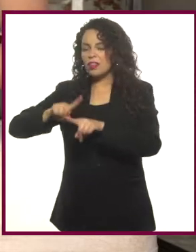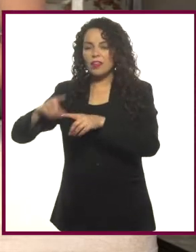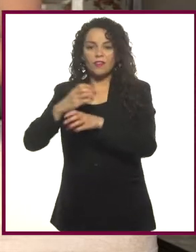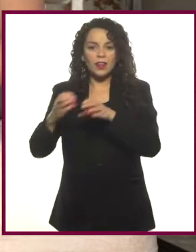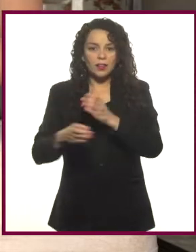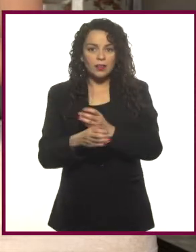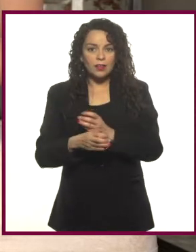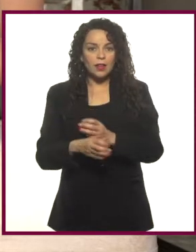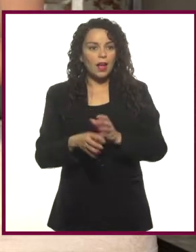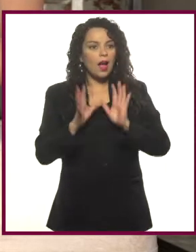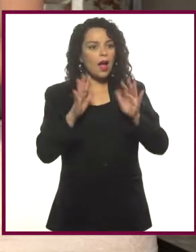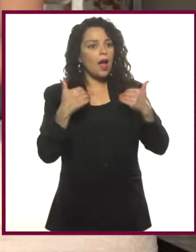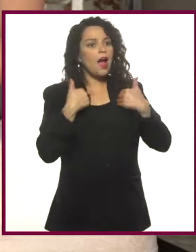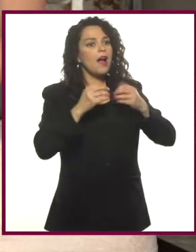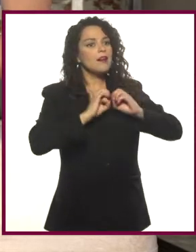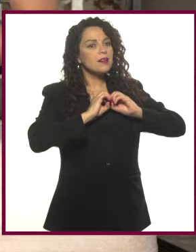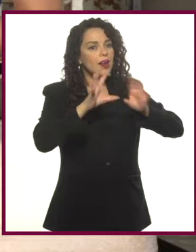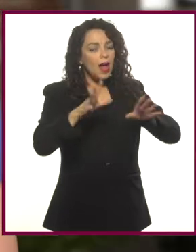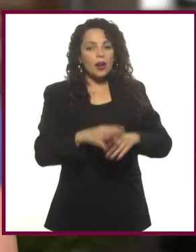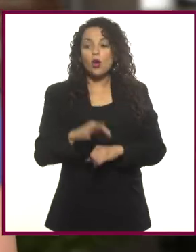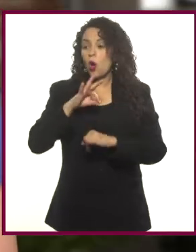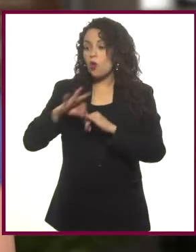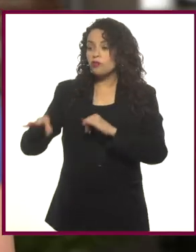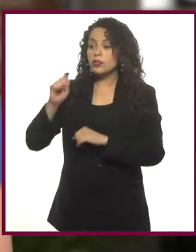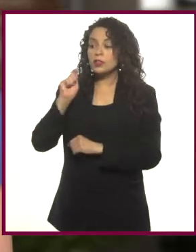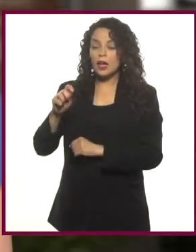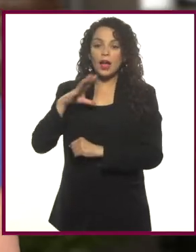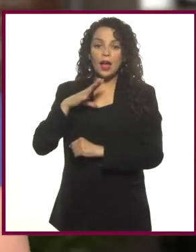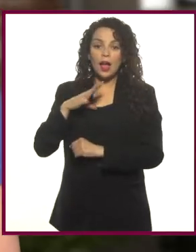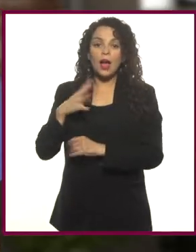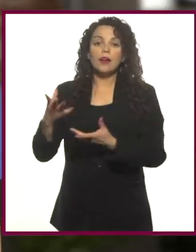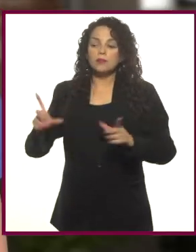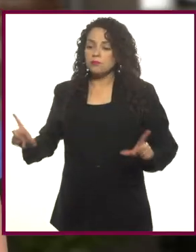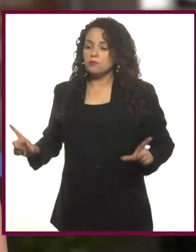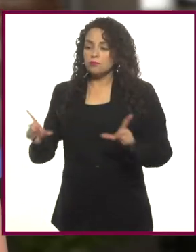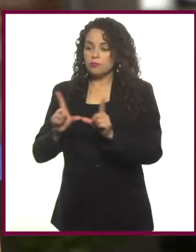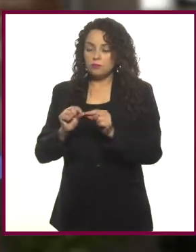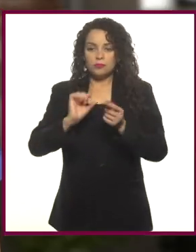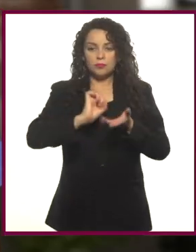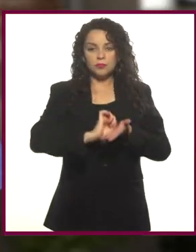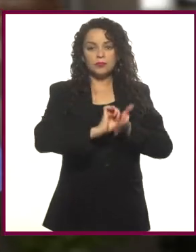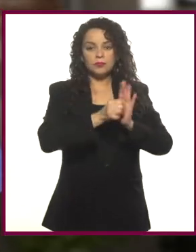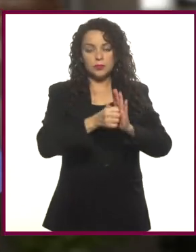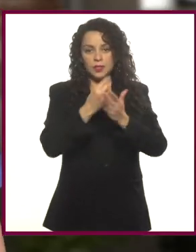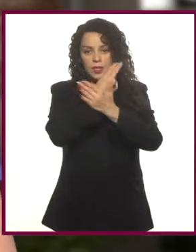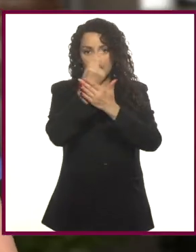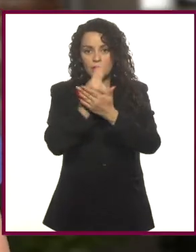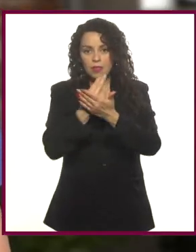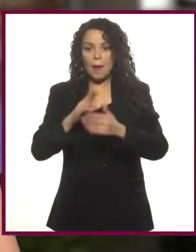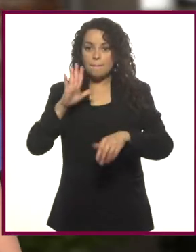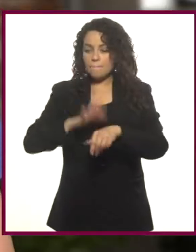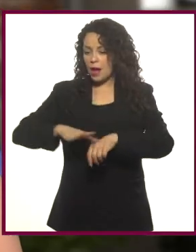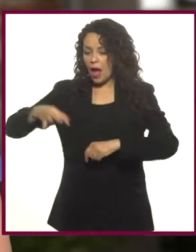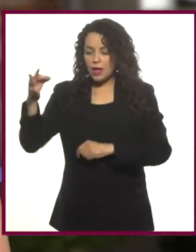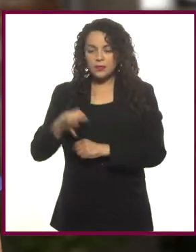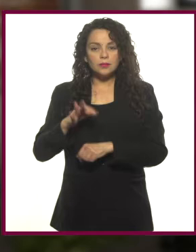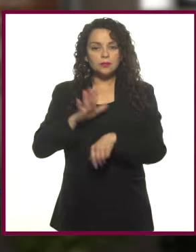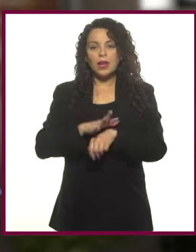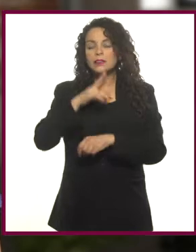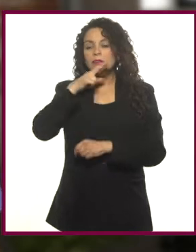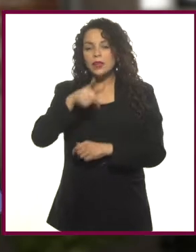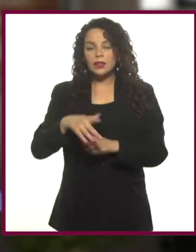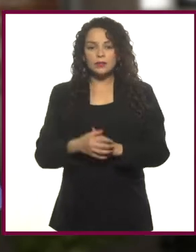ingredientes. ¡Claro! Y al final lo que tenemos es un gráfico que sintetiza un mensaje de la manera más